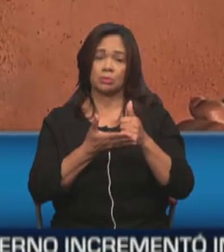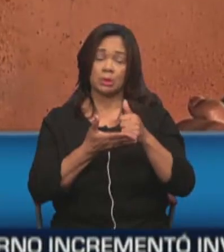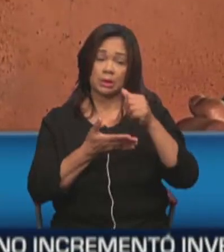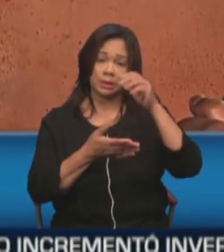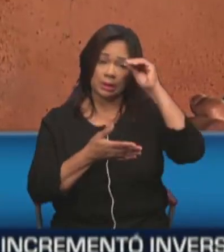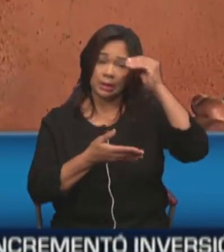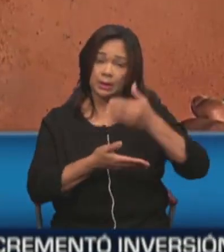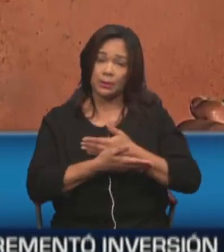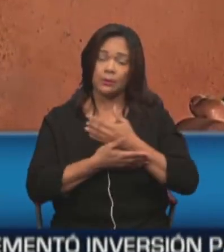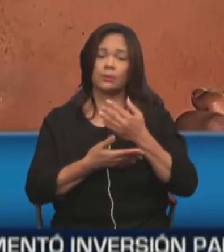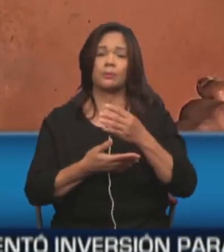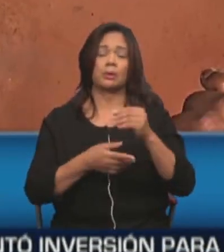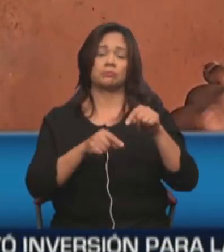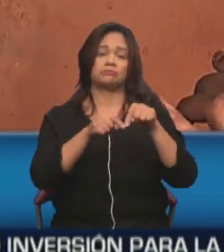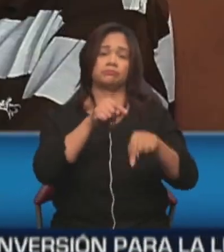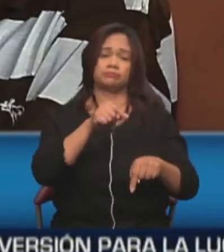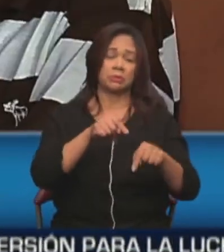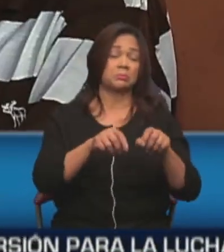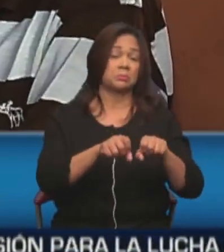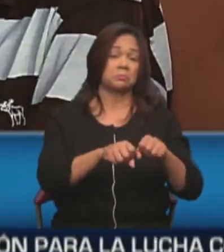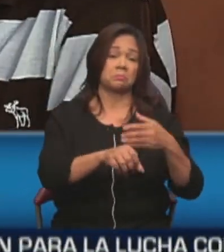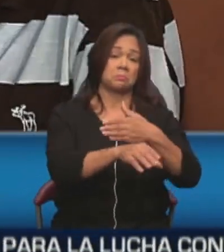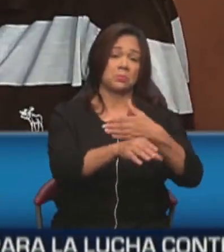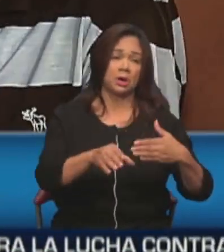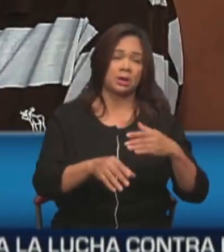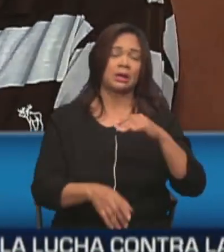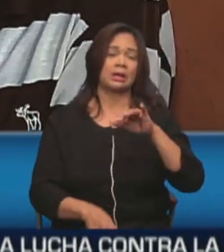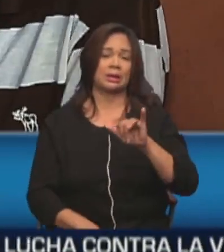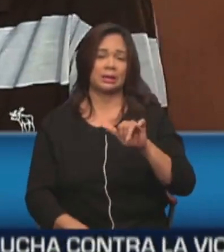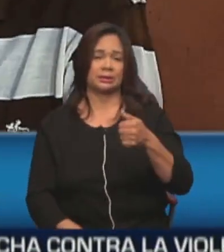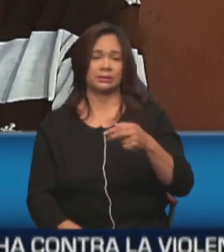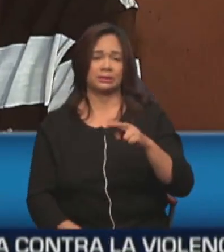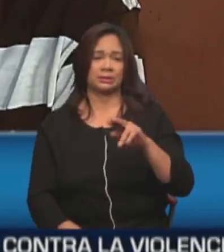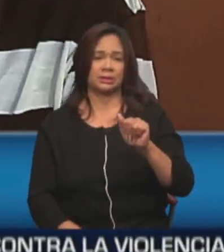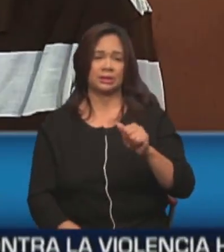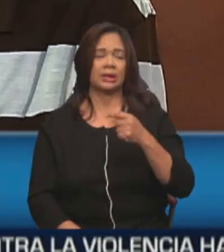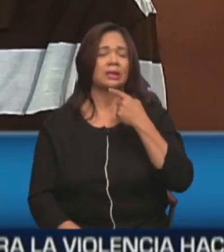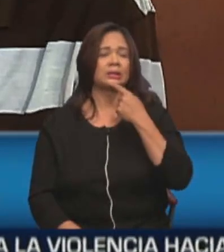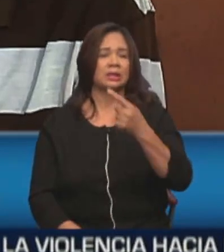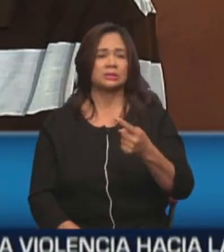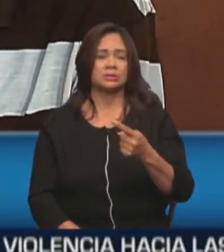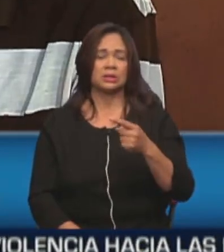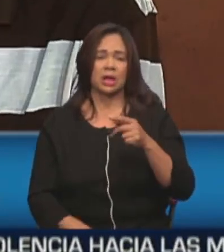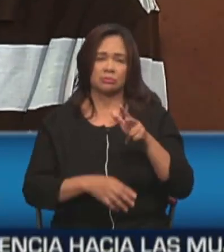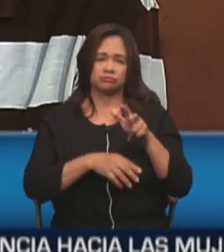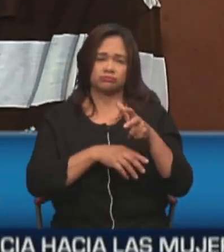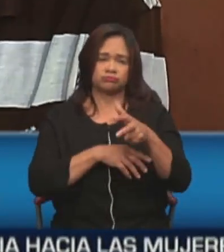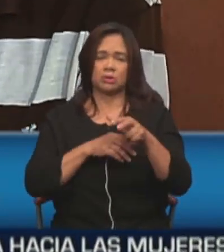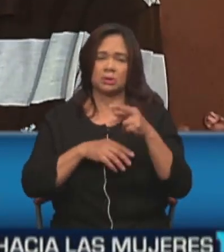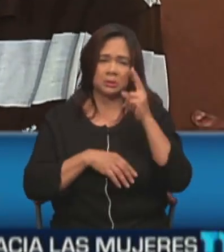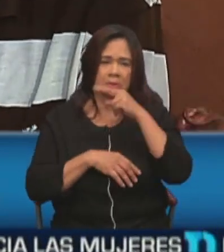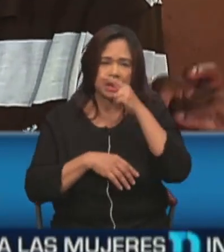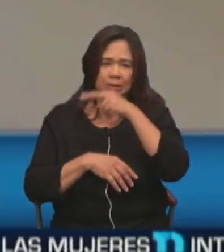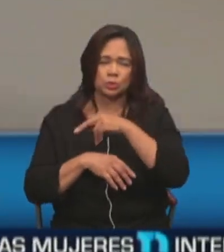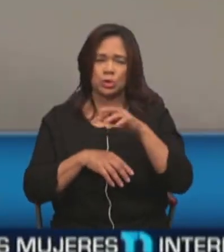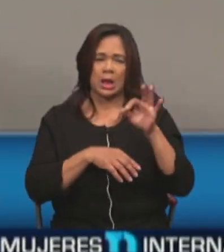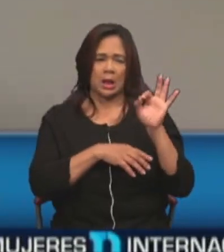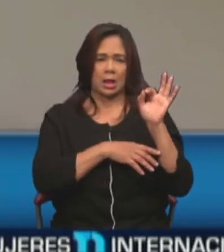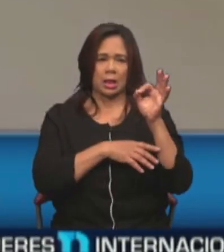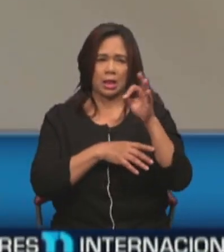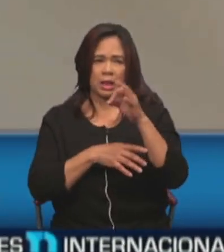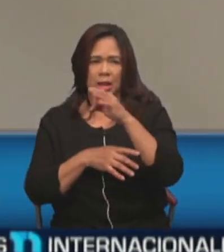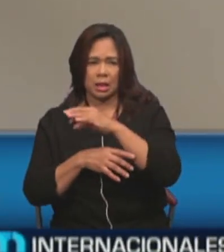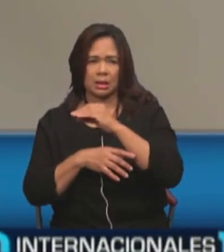mire cómo me lo lisiaron. De su lado, Yajaira Pérez asegura que las cucarachas, ratones y las moscas se